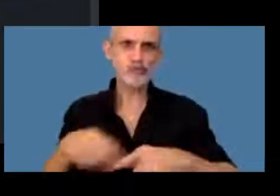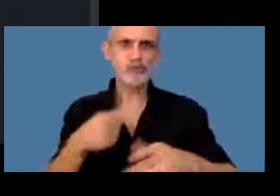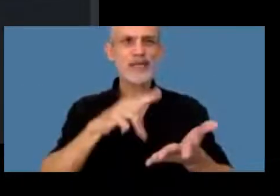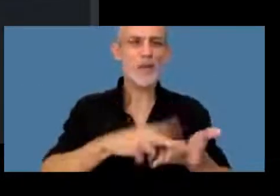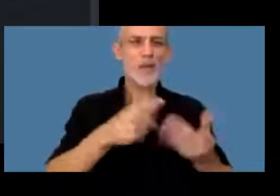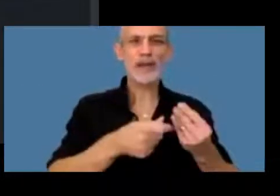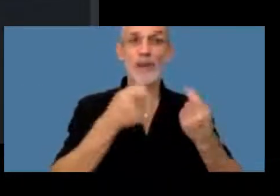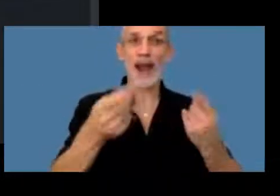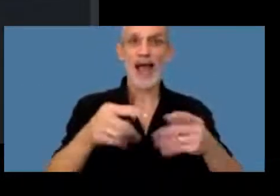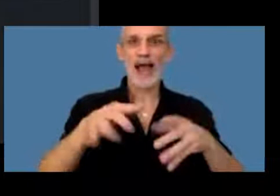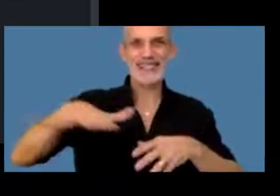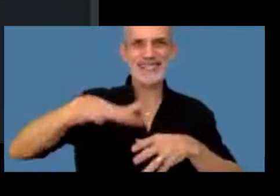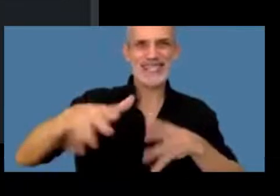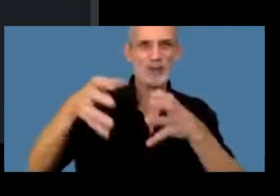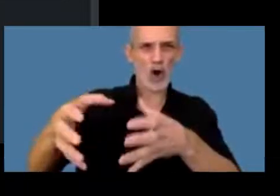sector, digamos, el cumplimiento, ¿no?